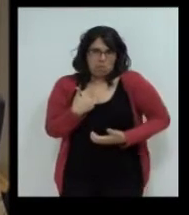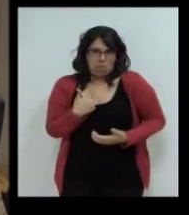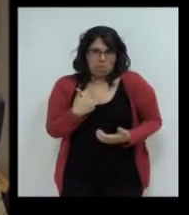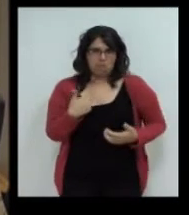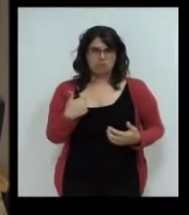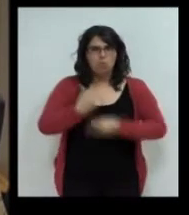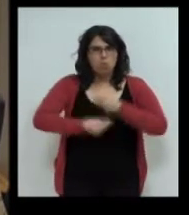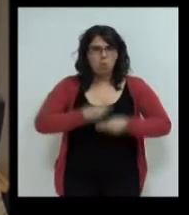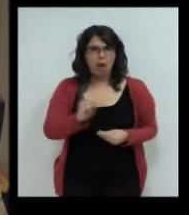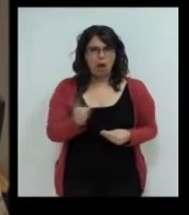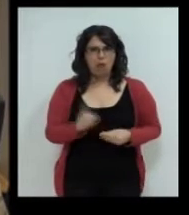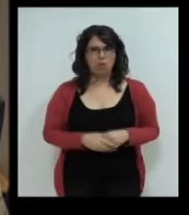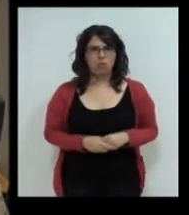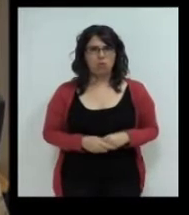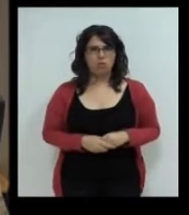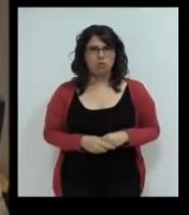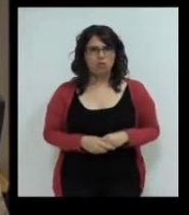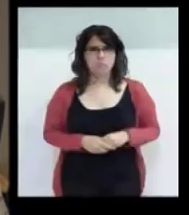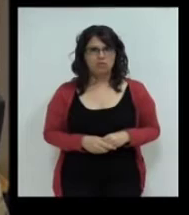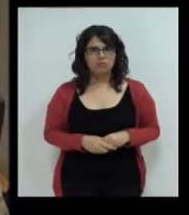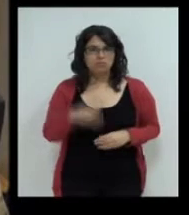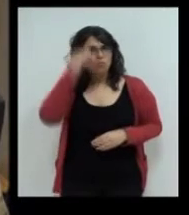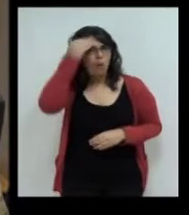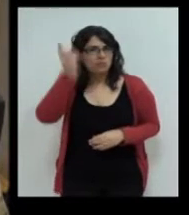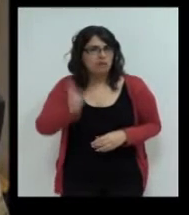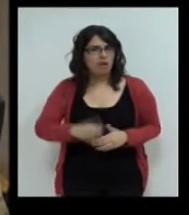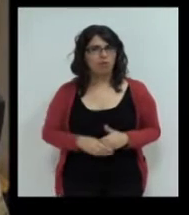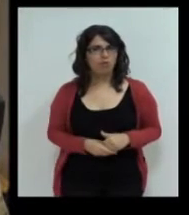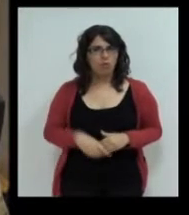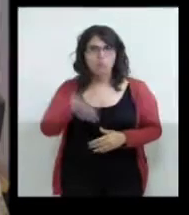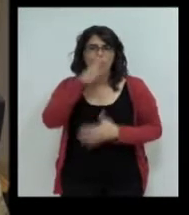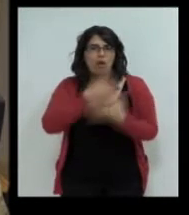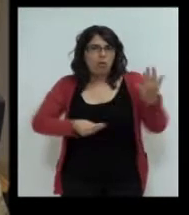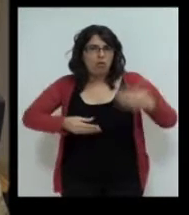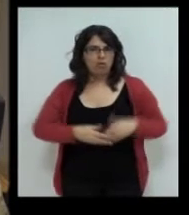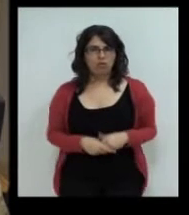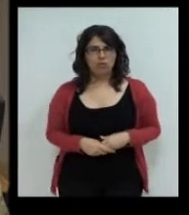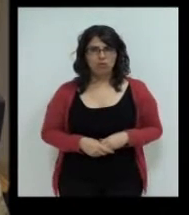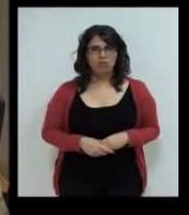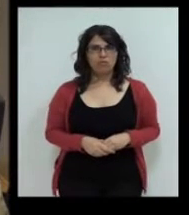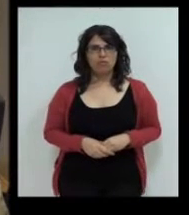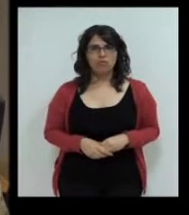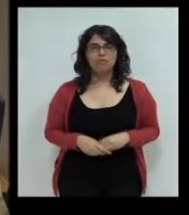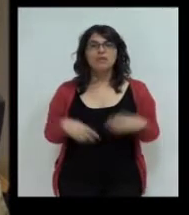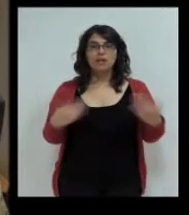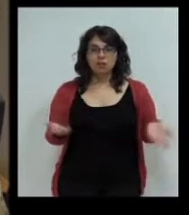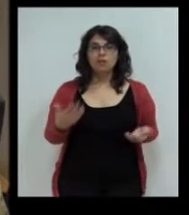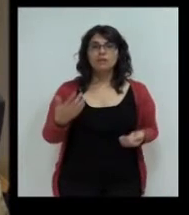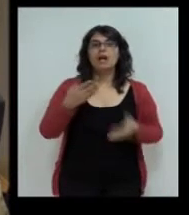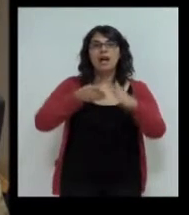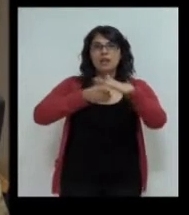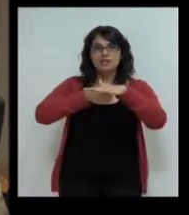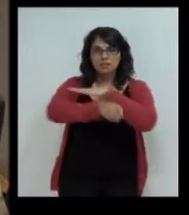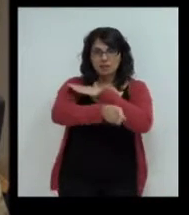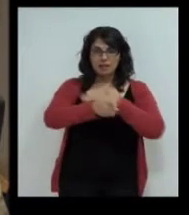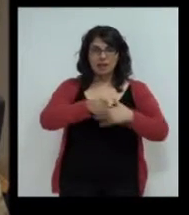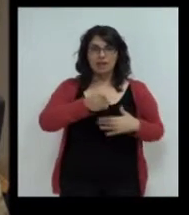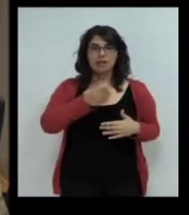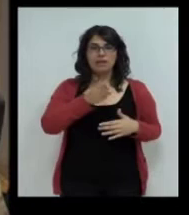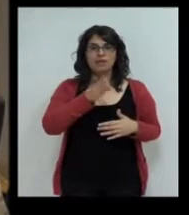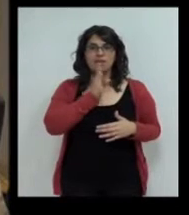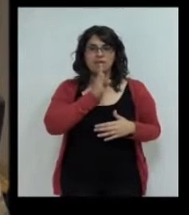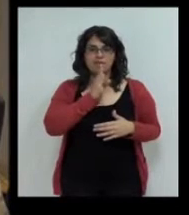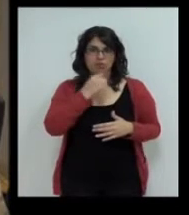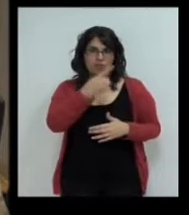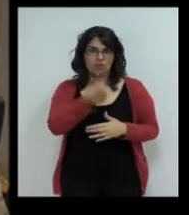cómodo no implementar ese software, o porque no lo ha pensado, o porque hubo un error. Entonces, tenemos la accesibilidad, ya digo, al contenido,